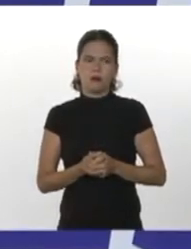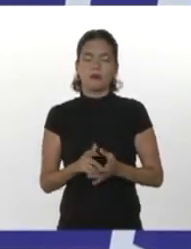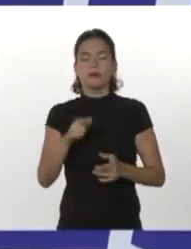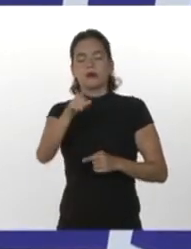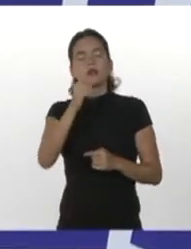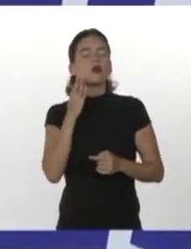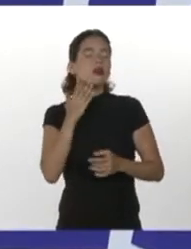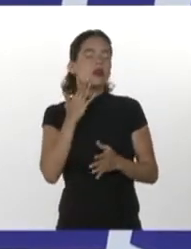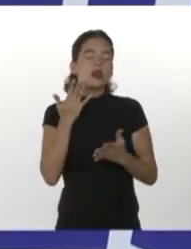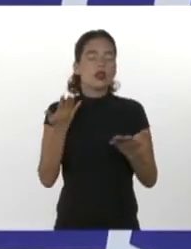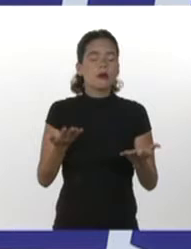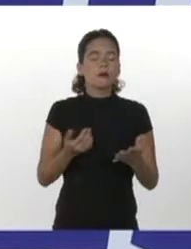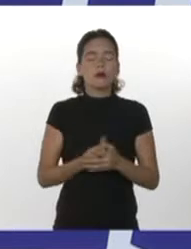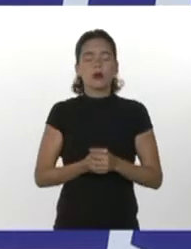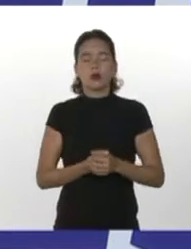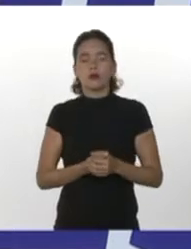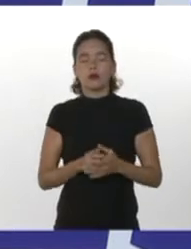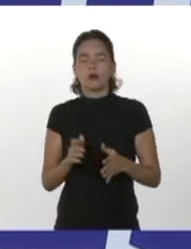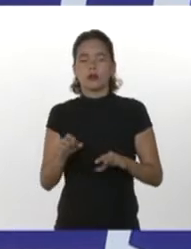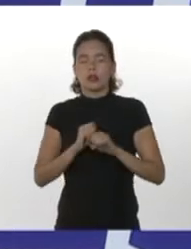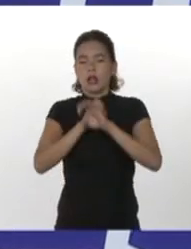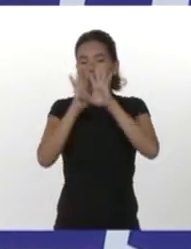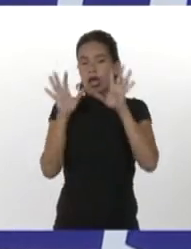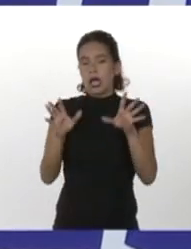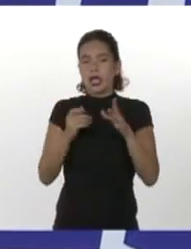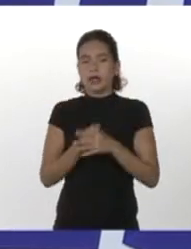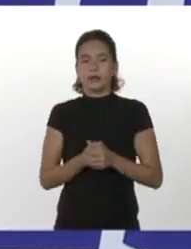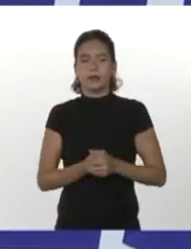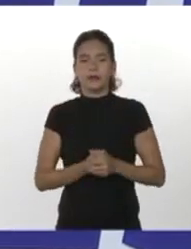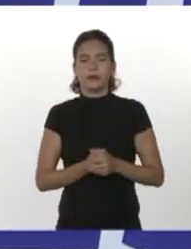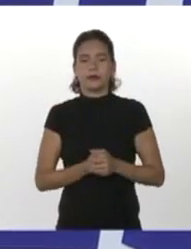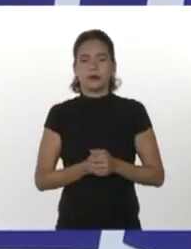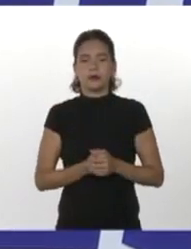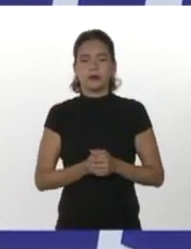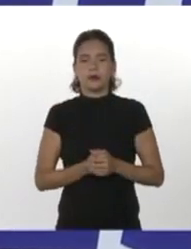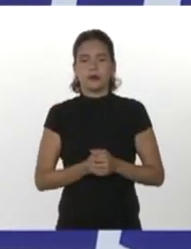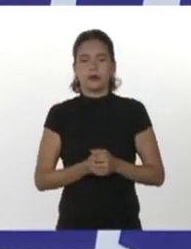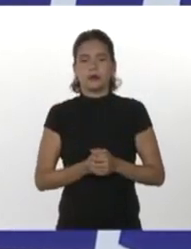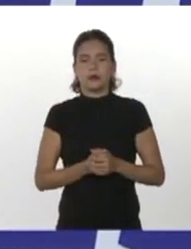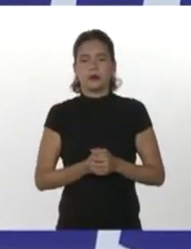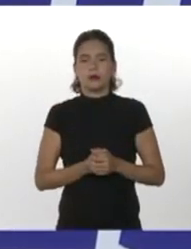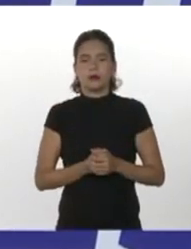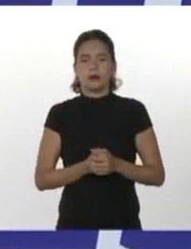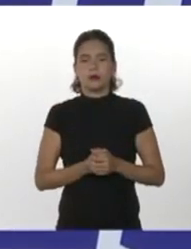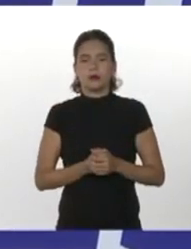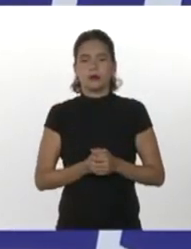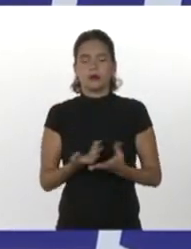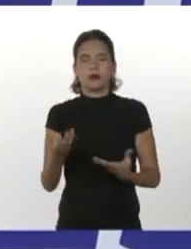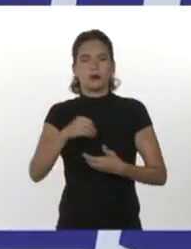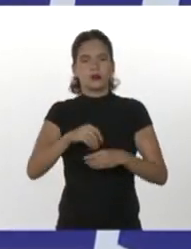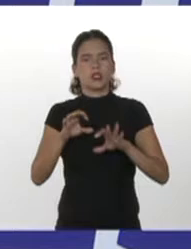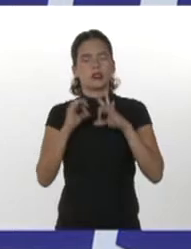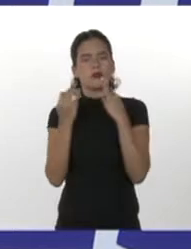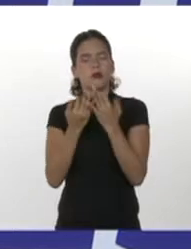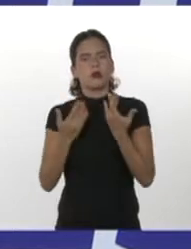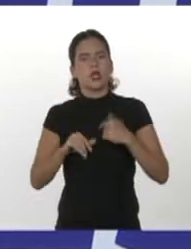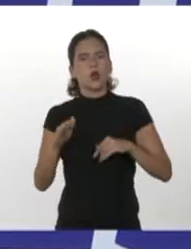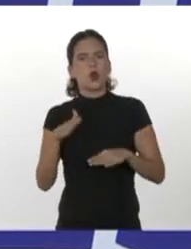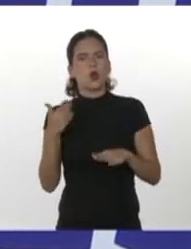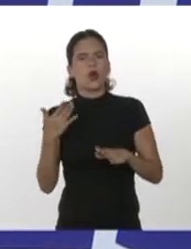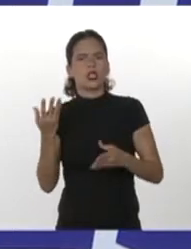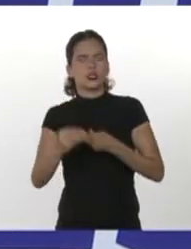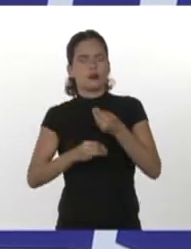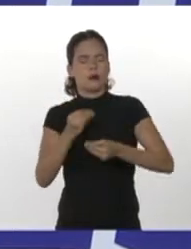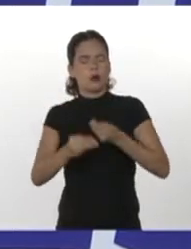un ejemplo muy palpable dentro de las familias, nuestros hogares, cuando vamos a hacer